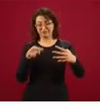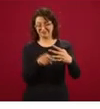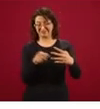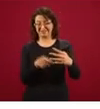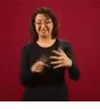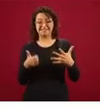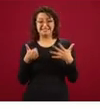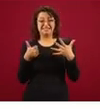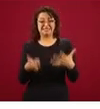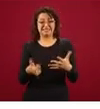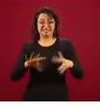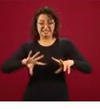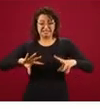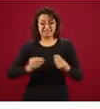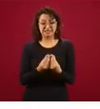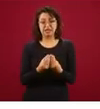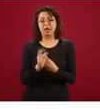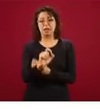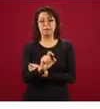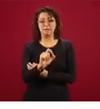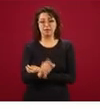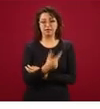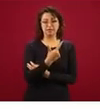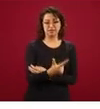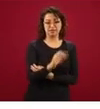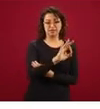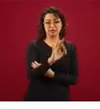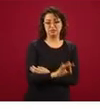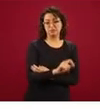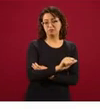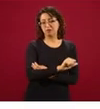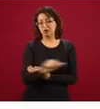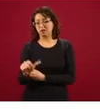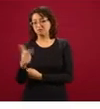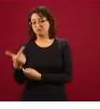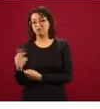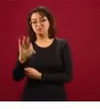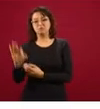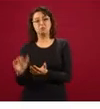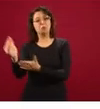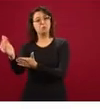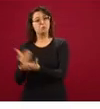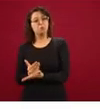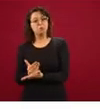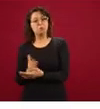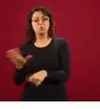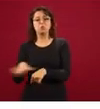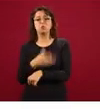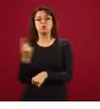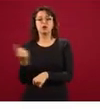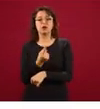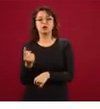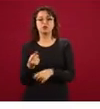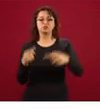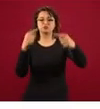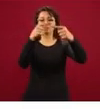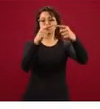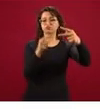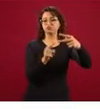y vean ustedes cómo pasó del 27% al 7% porque se fue concentrando en